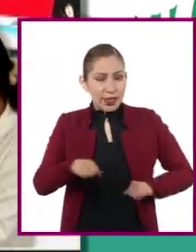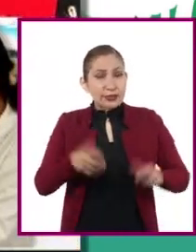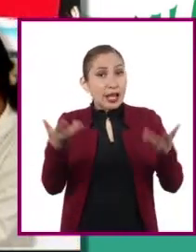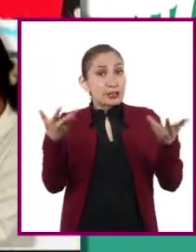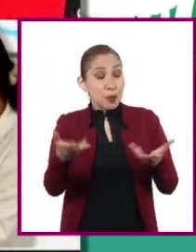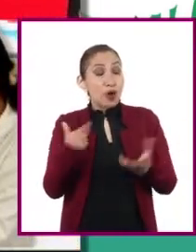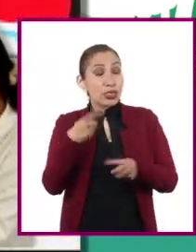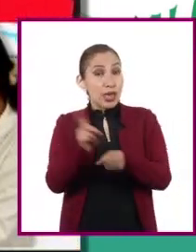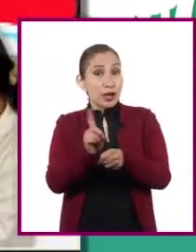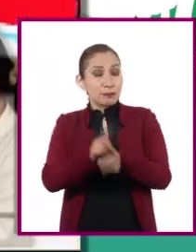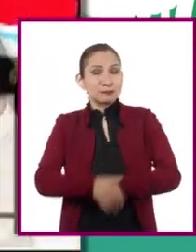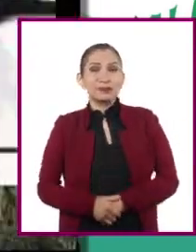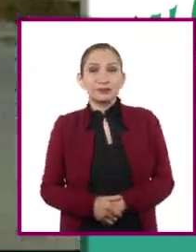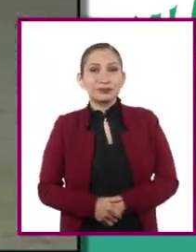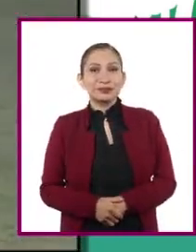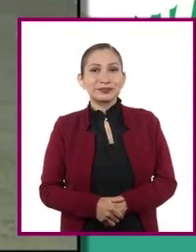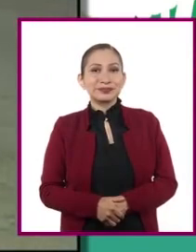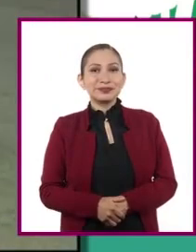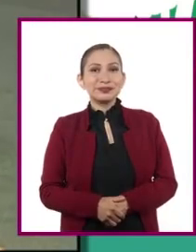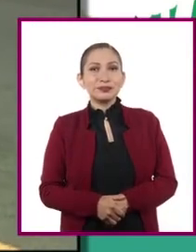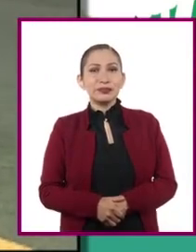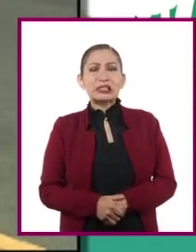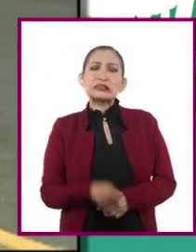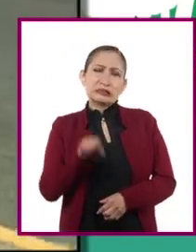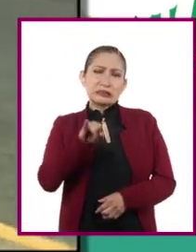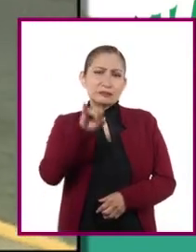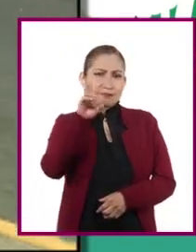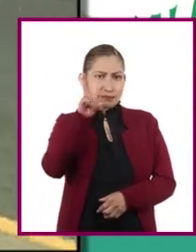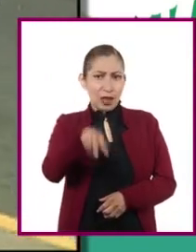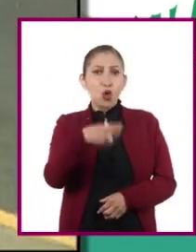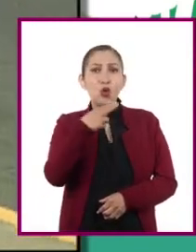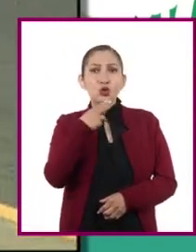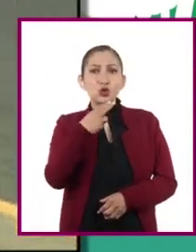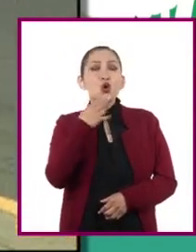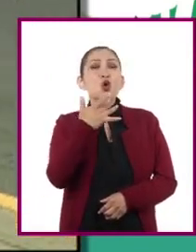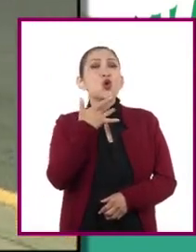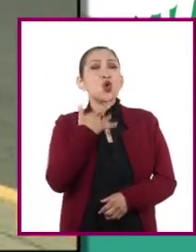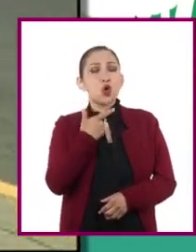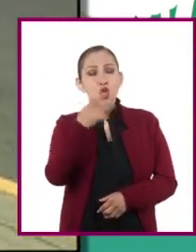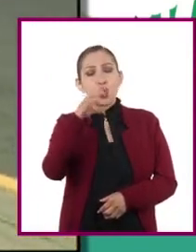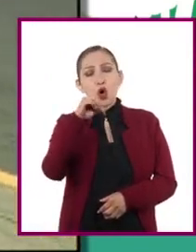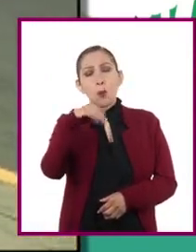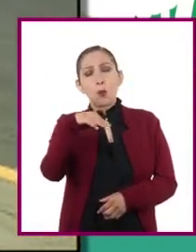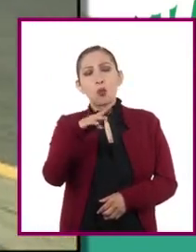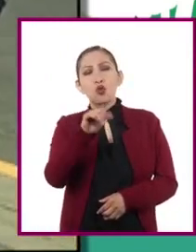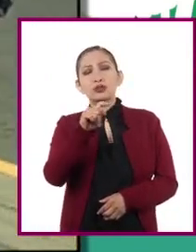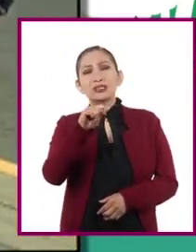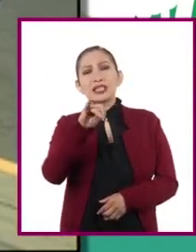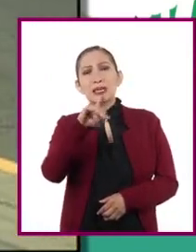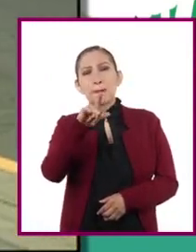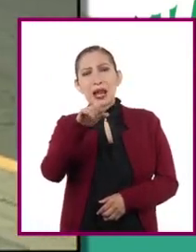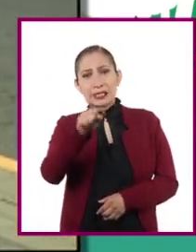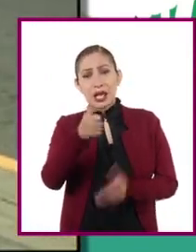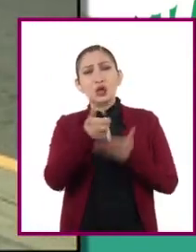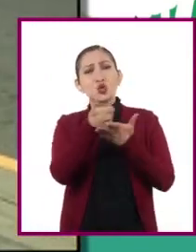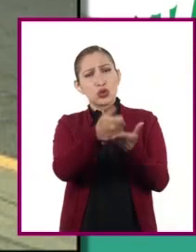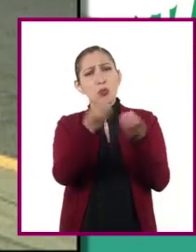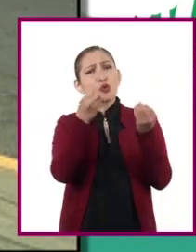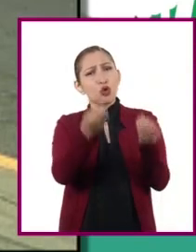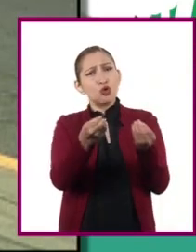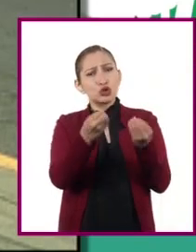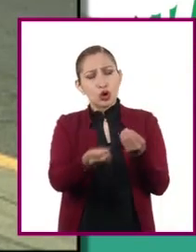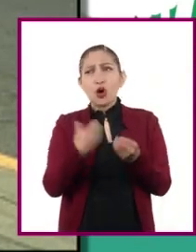que realizamos diariamente. Si bien es cierto, el uso de los combustibles nos facilita nuestras actividades,